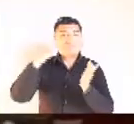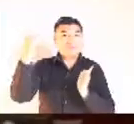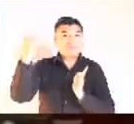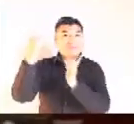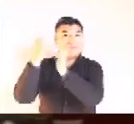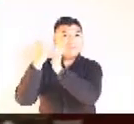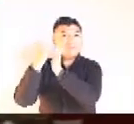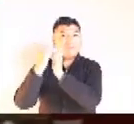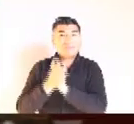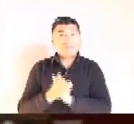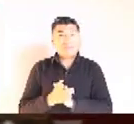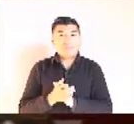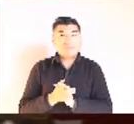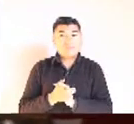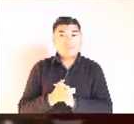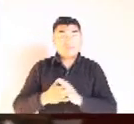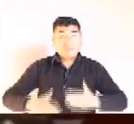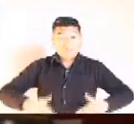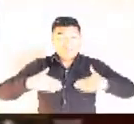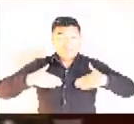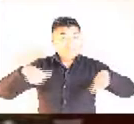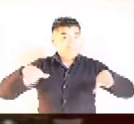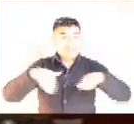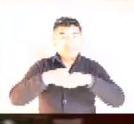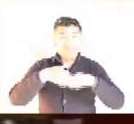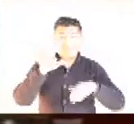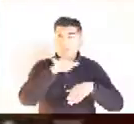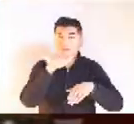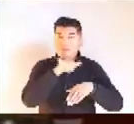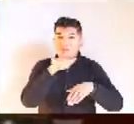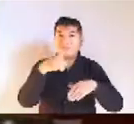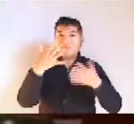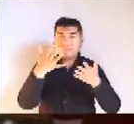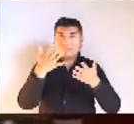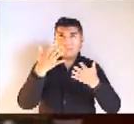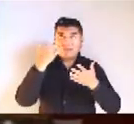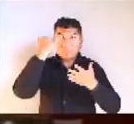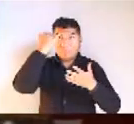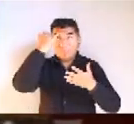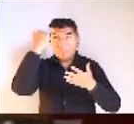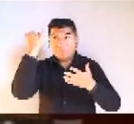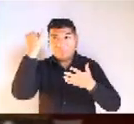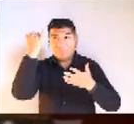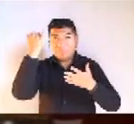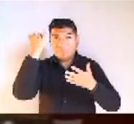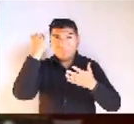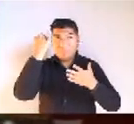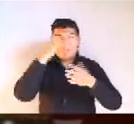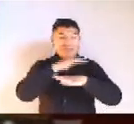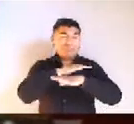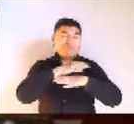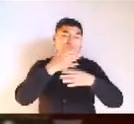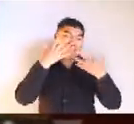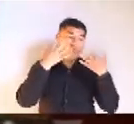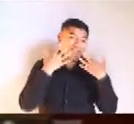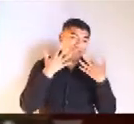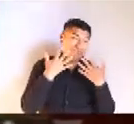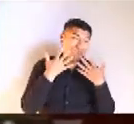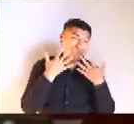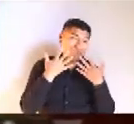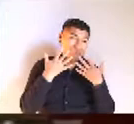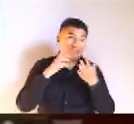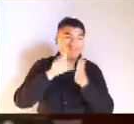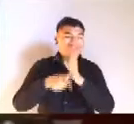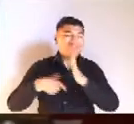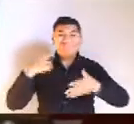retorno. En la vida matrimonial también se habla de la ilusión, de la desilusión y del